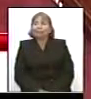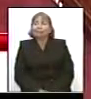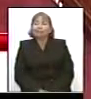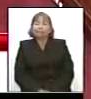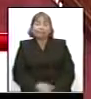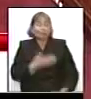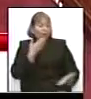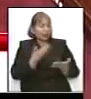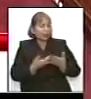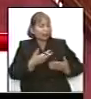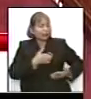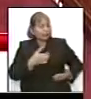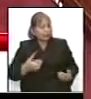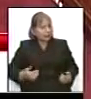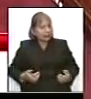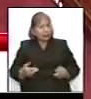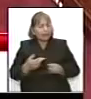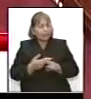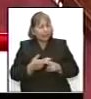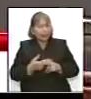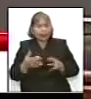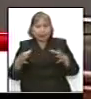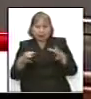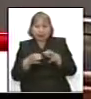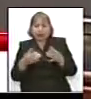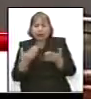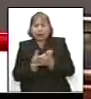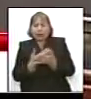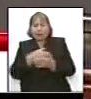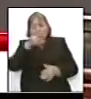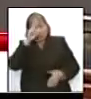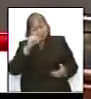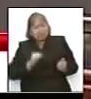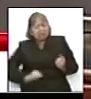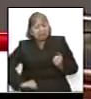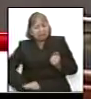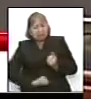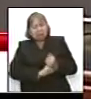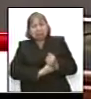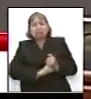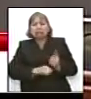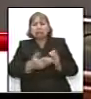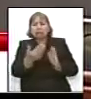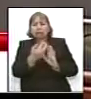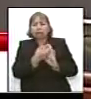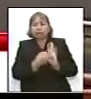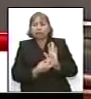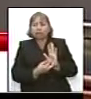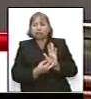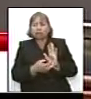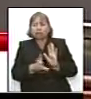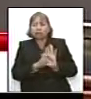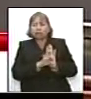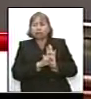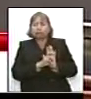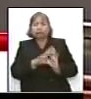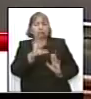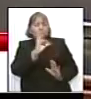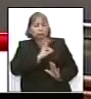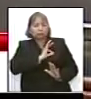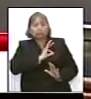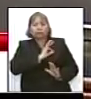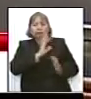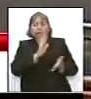Gracias, presidente. En forma breve, la bancada de Nuevo Perú va a apoyar este proyecto de ley, que es una forma de reconocer el